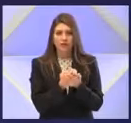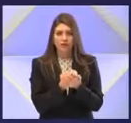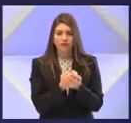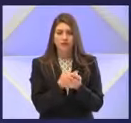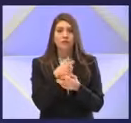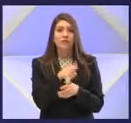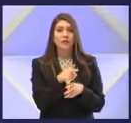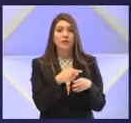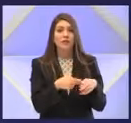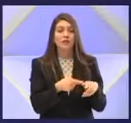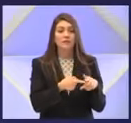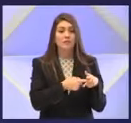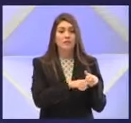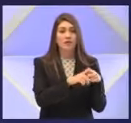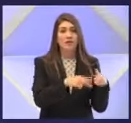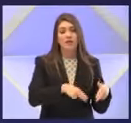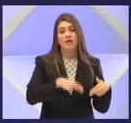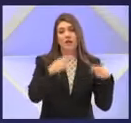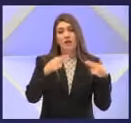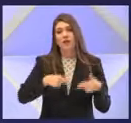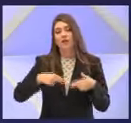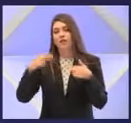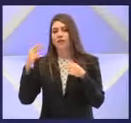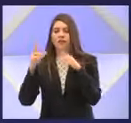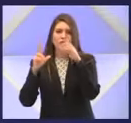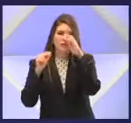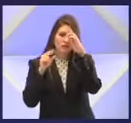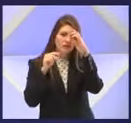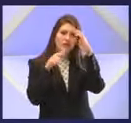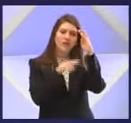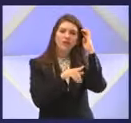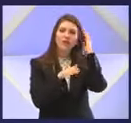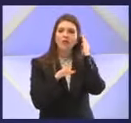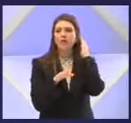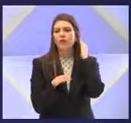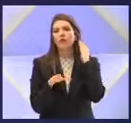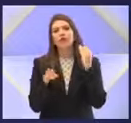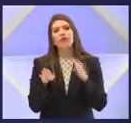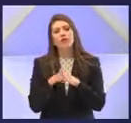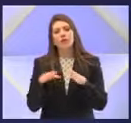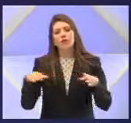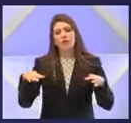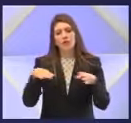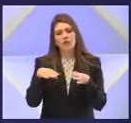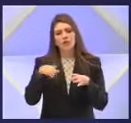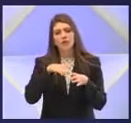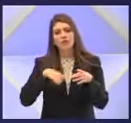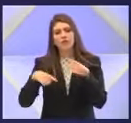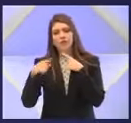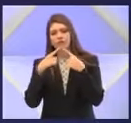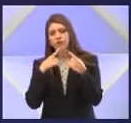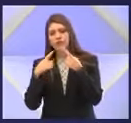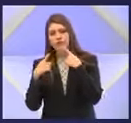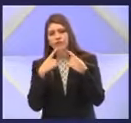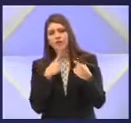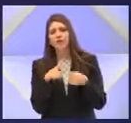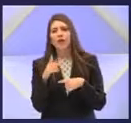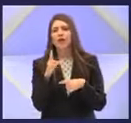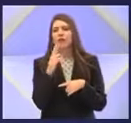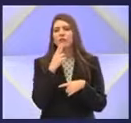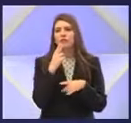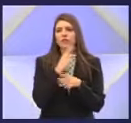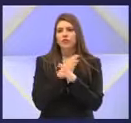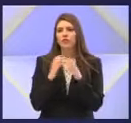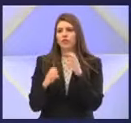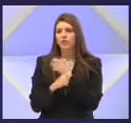empezó con economías de subsistencia con comunidades que se organizaban para el autoconsumo para ser